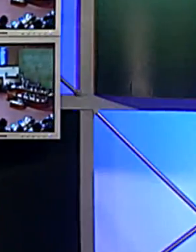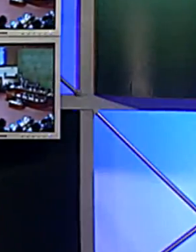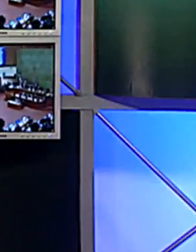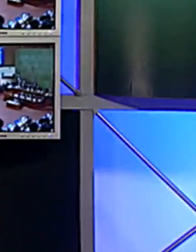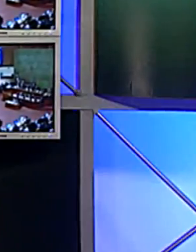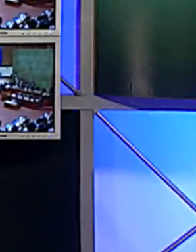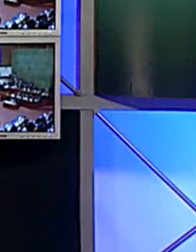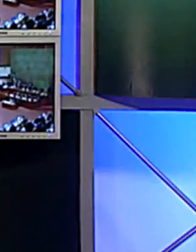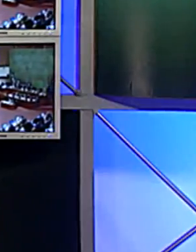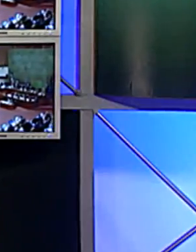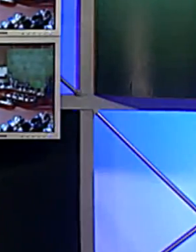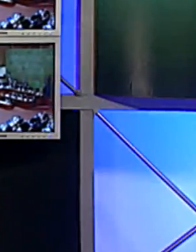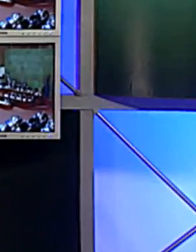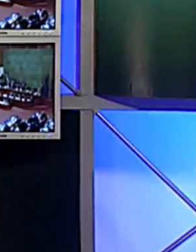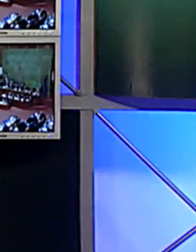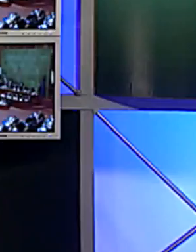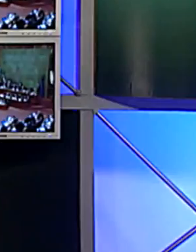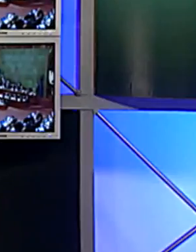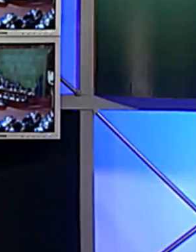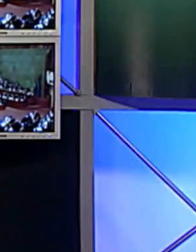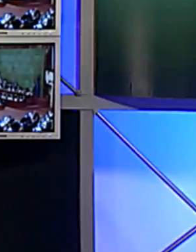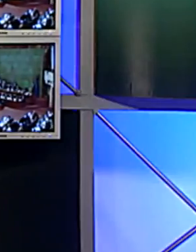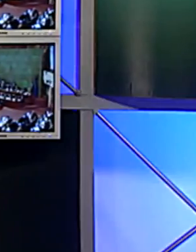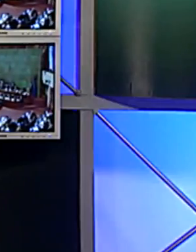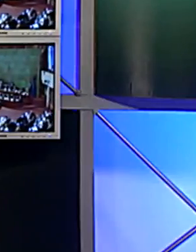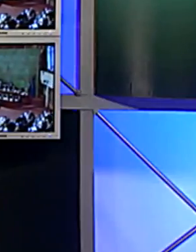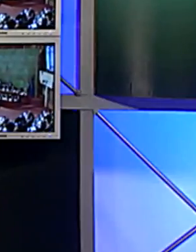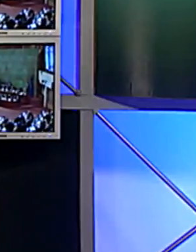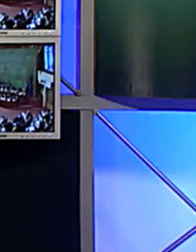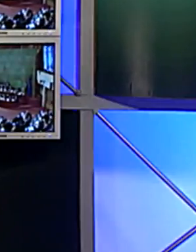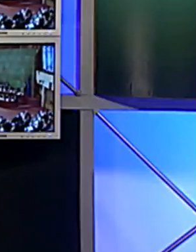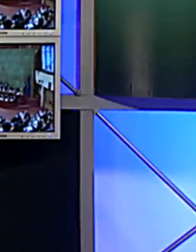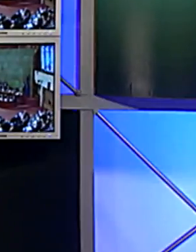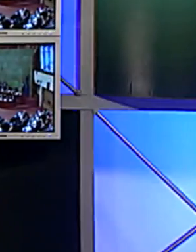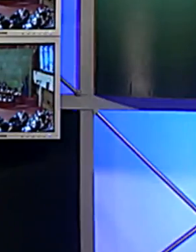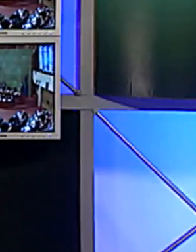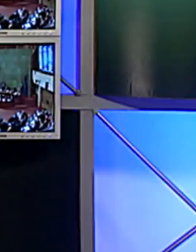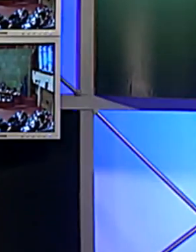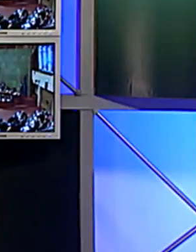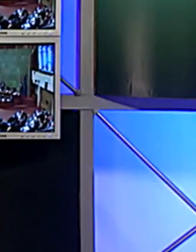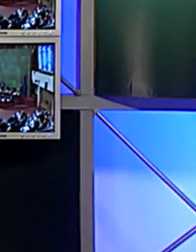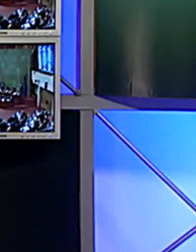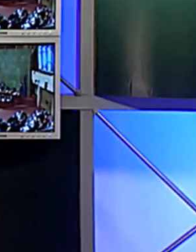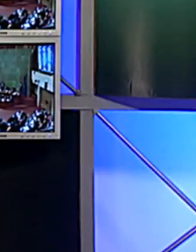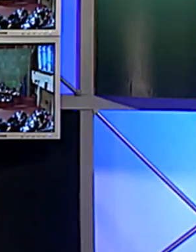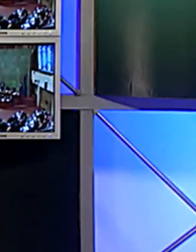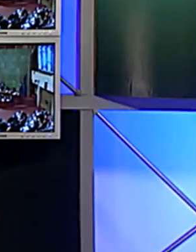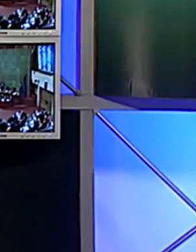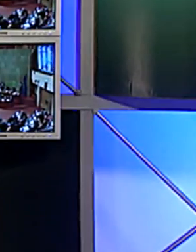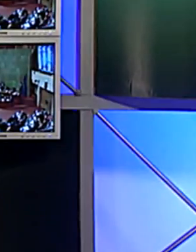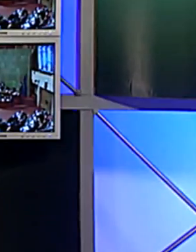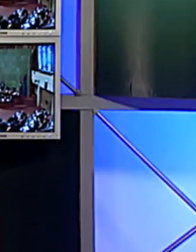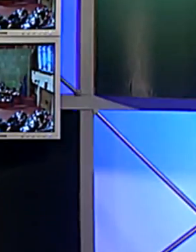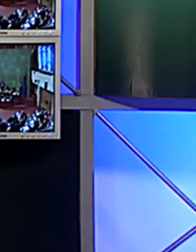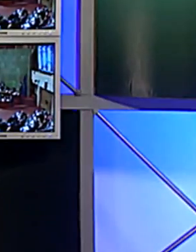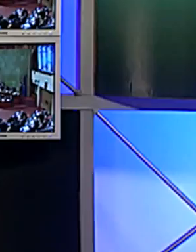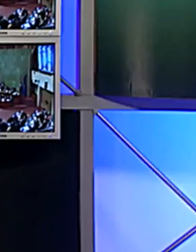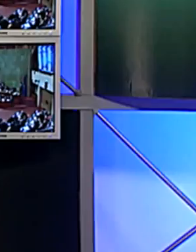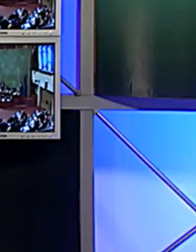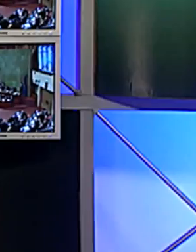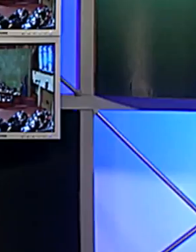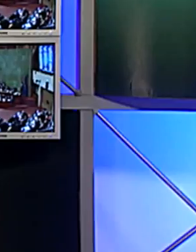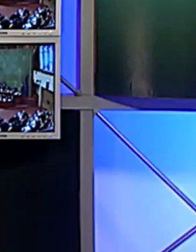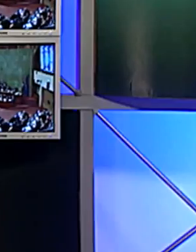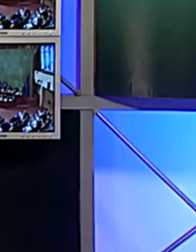15 abstenciones se aprobó el informe mixta que dispone entre otros puntos que el cobro del servicio de estacionamiento por periodos inferiores a